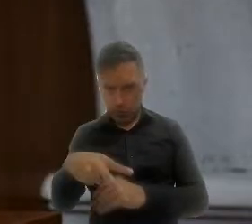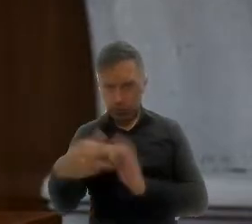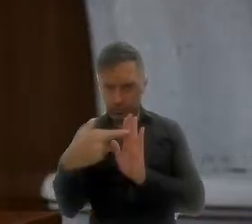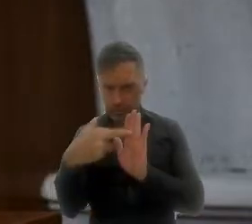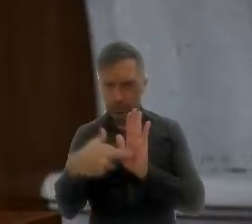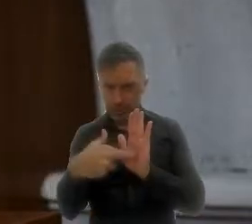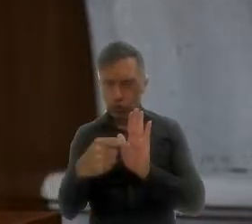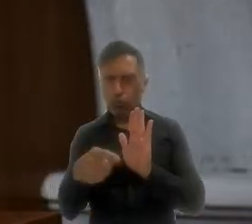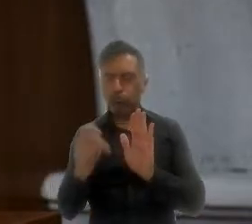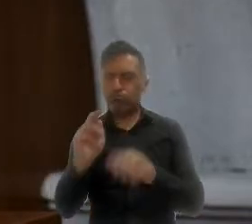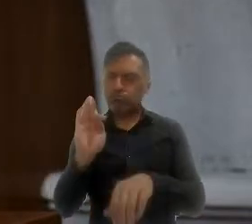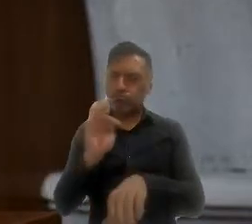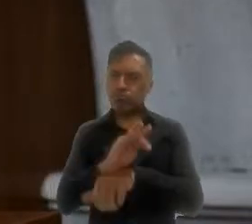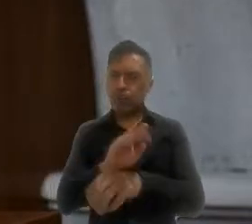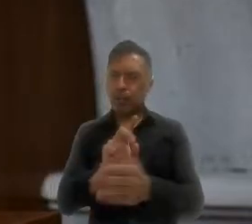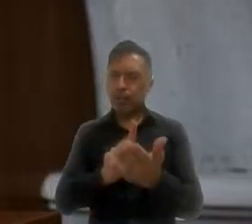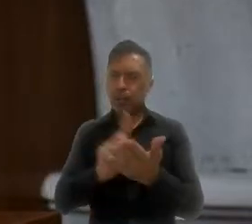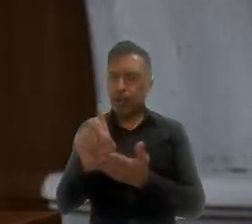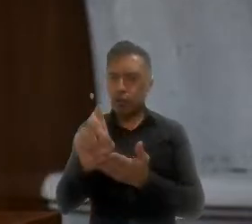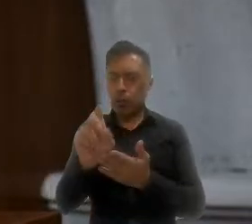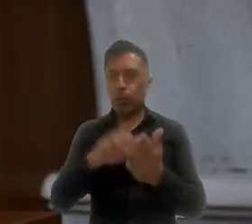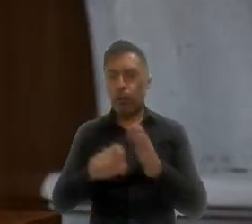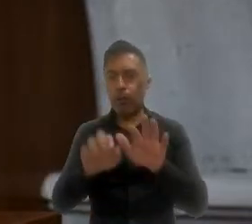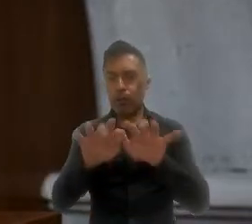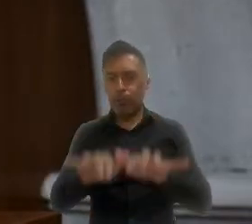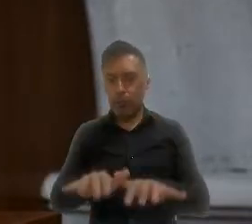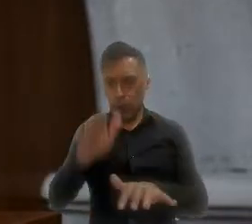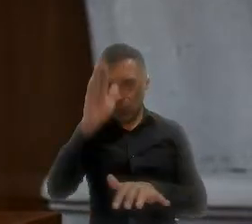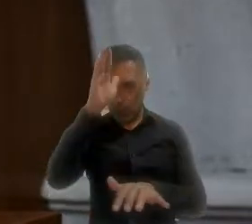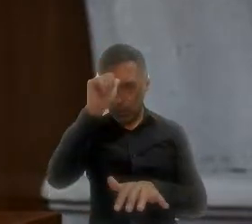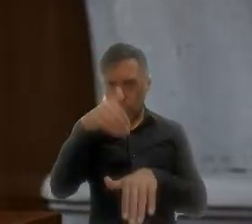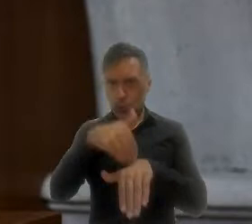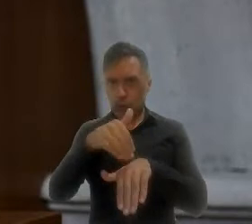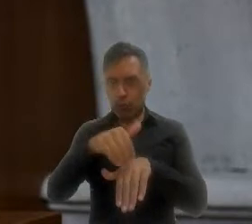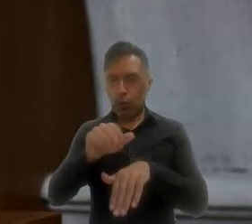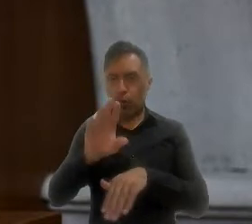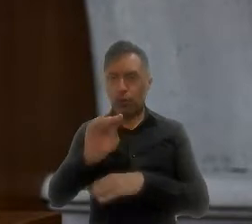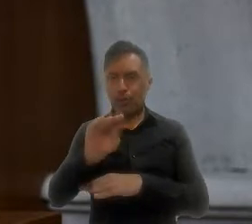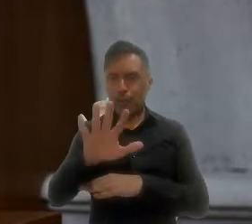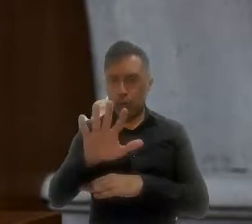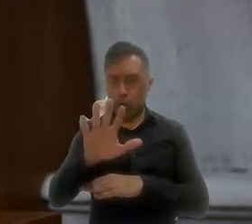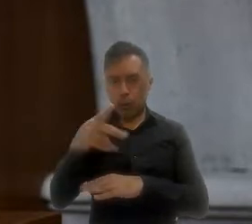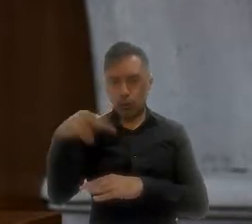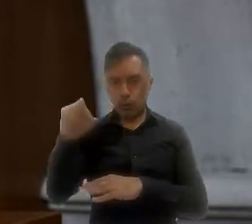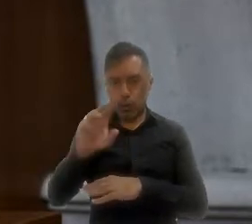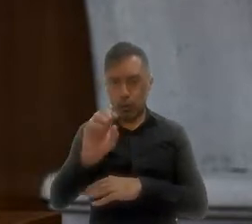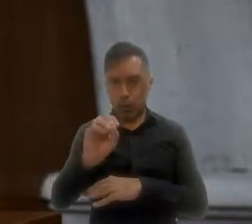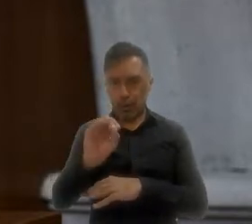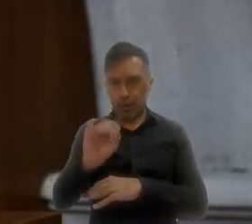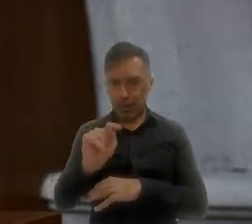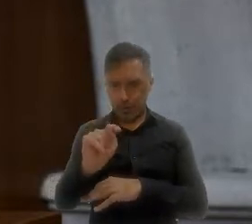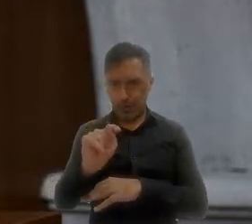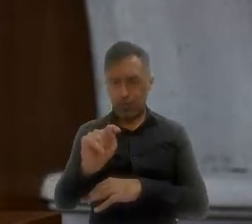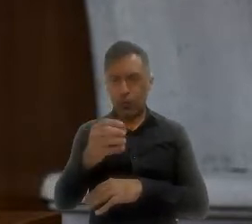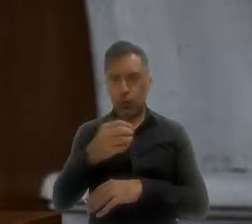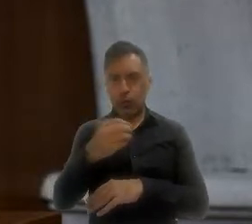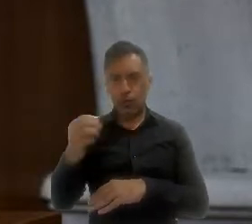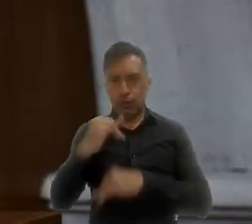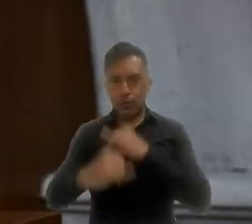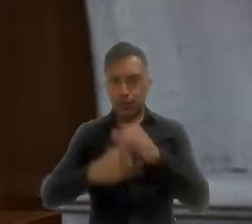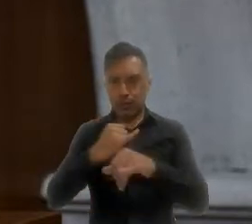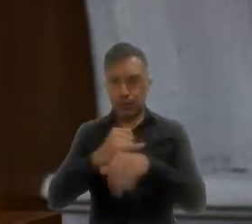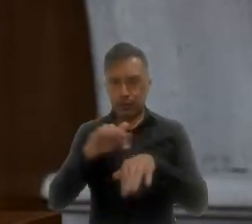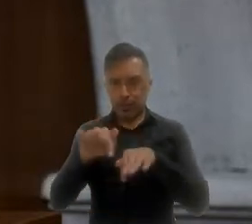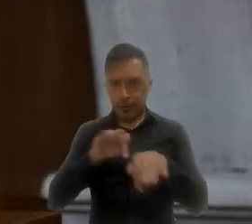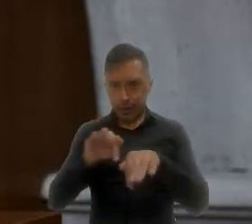derecho. Tal es el caso del Convenio número 95 de la Organización Internacional del Trabajo y de la Ley Federal del